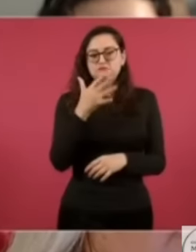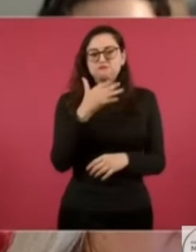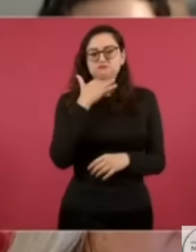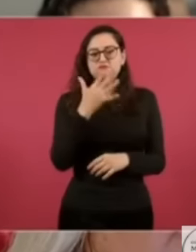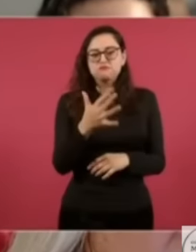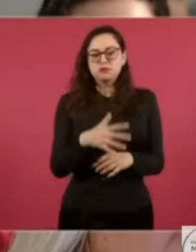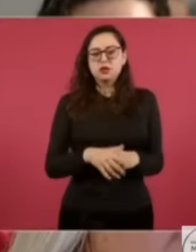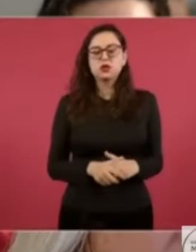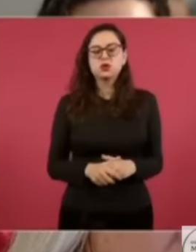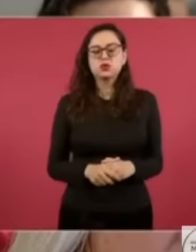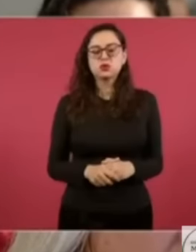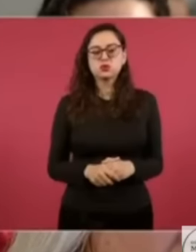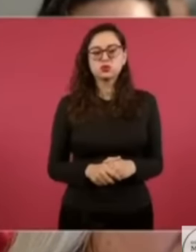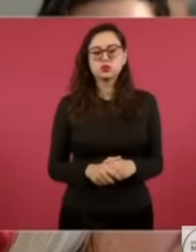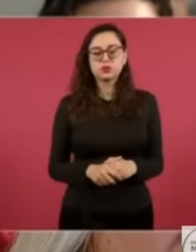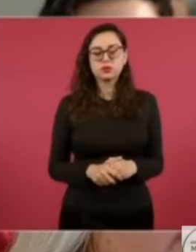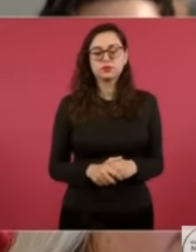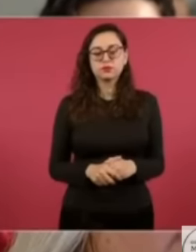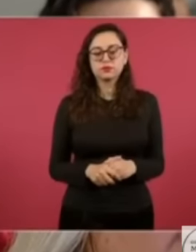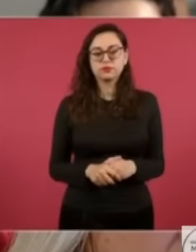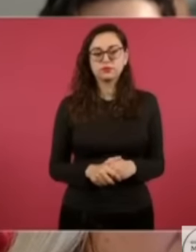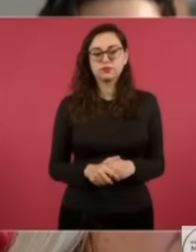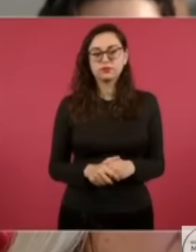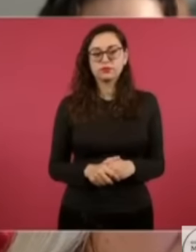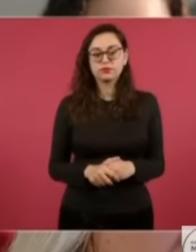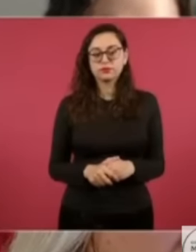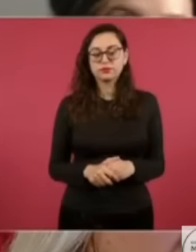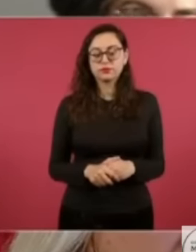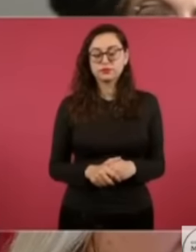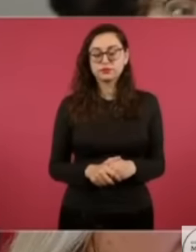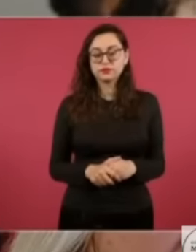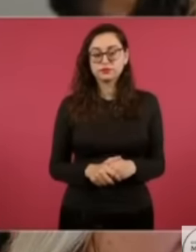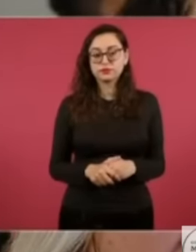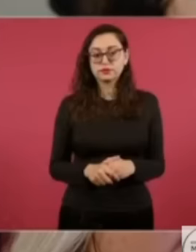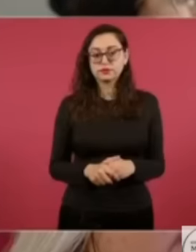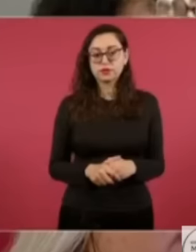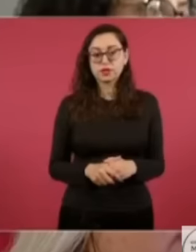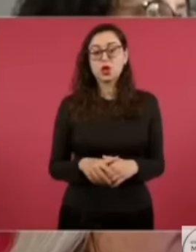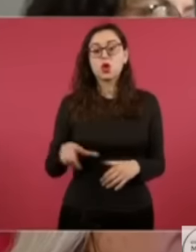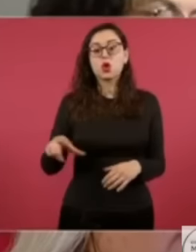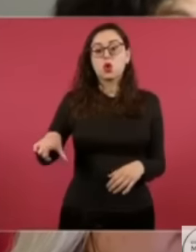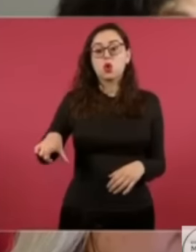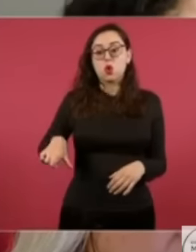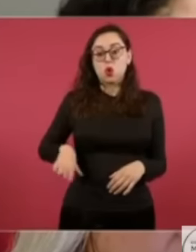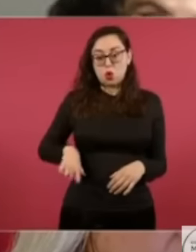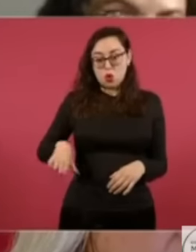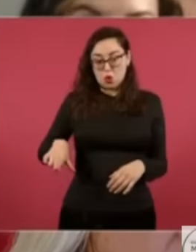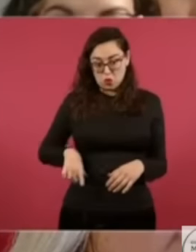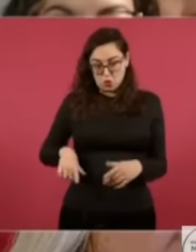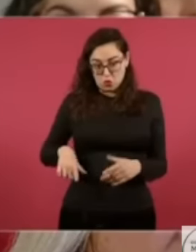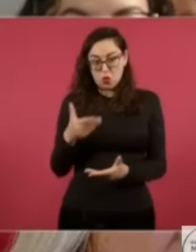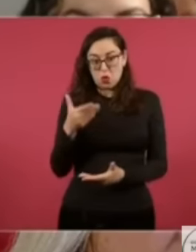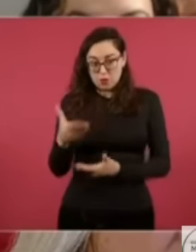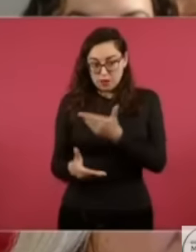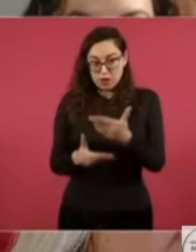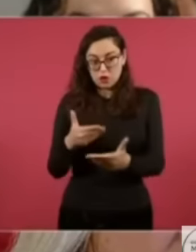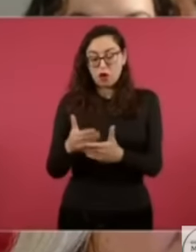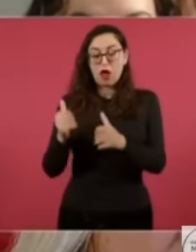¿cuántos funcionarios públicos mayormente de prisión de primer nivel, de las primeras áreas de los primeros